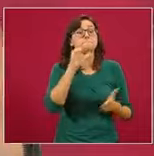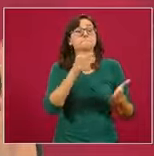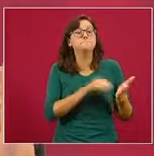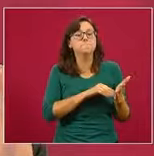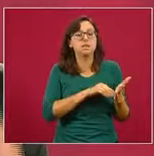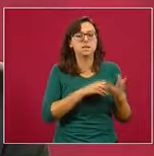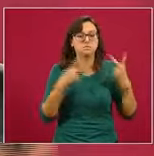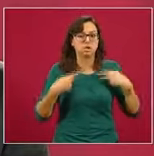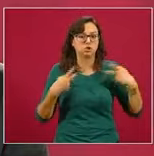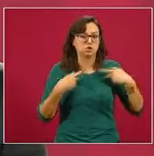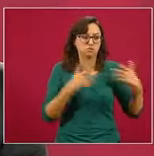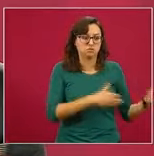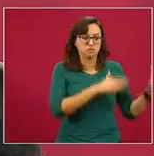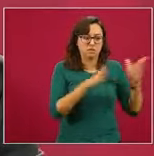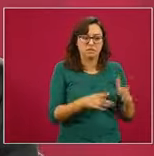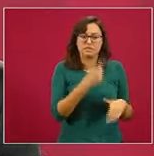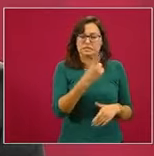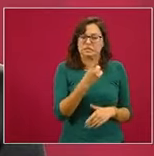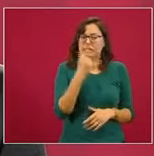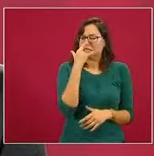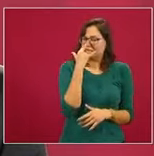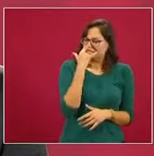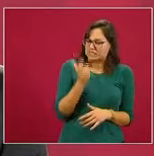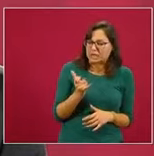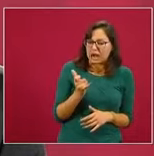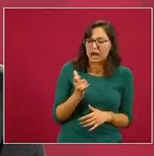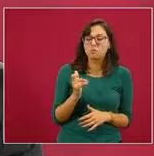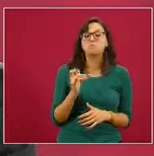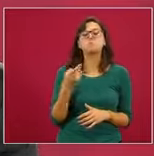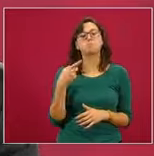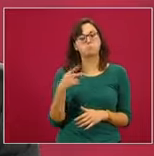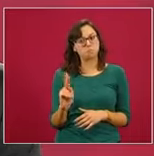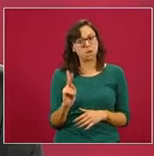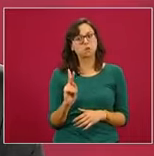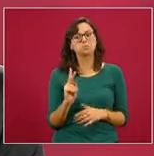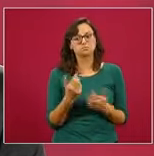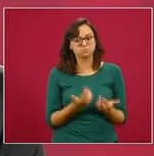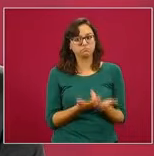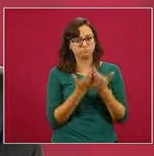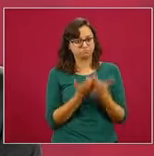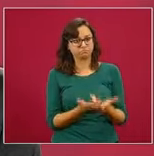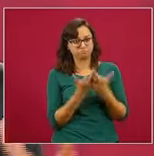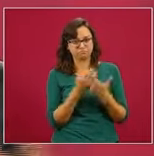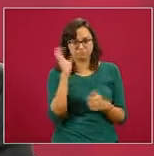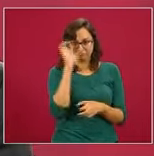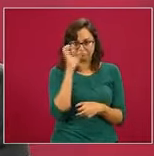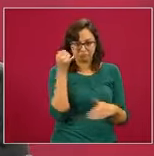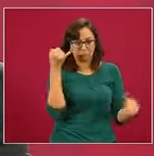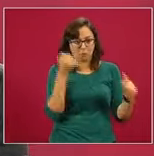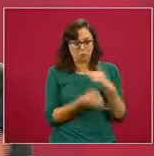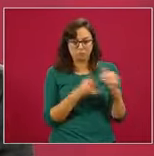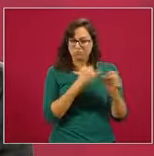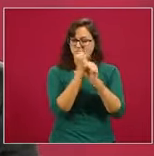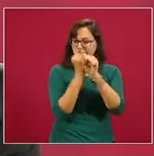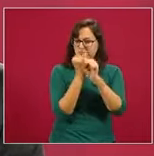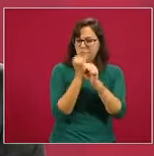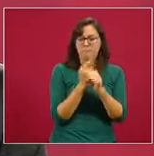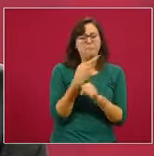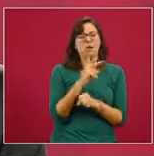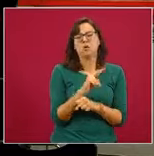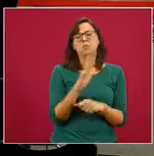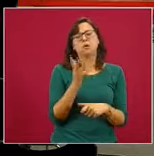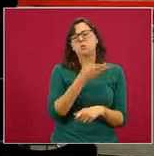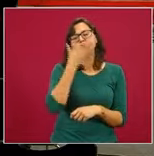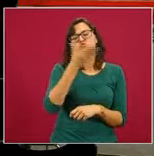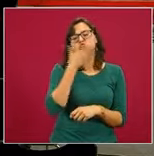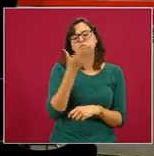de fase 1. Es inusual y eso es una virtud importante en términos de robustez científica, pero generalmente son menos de 100